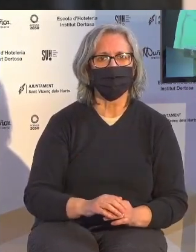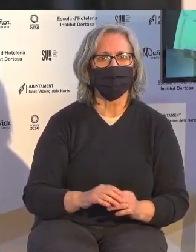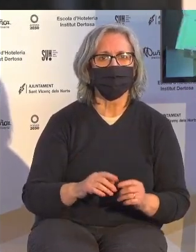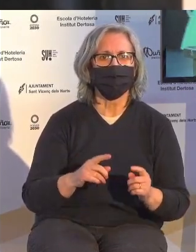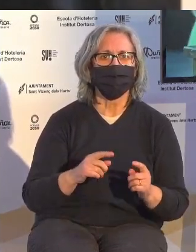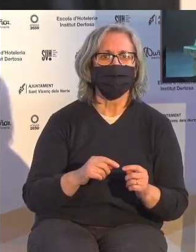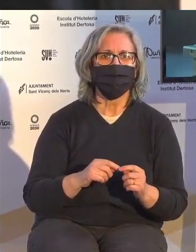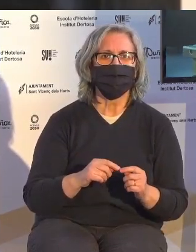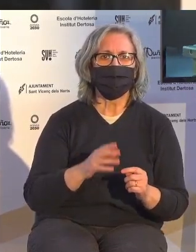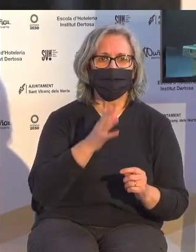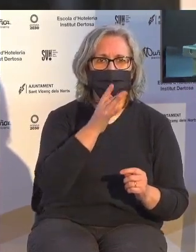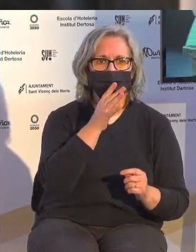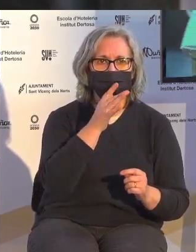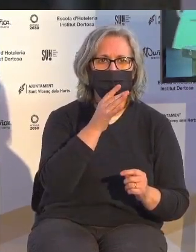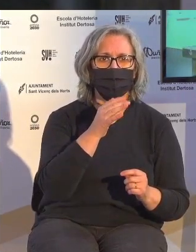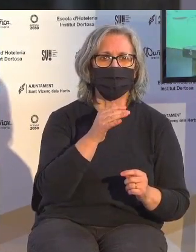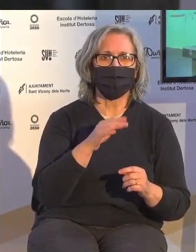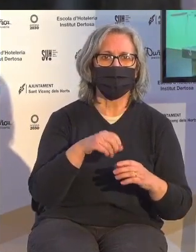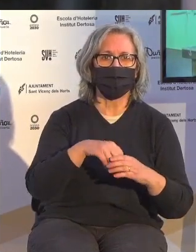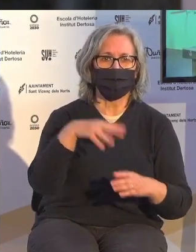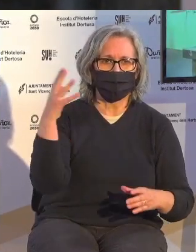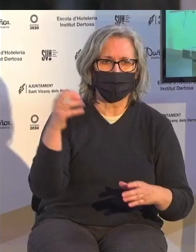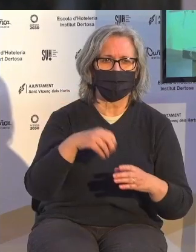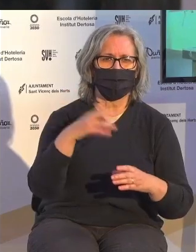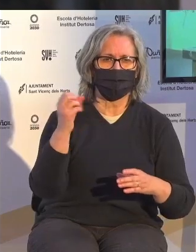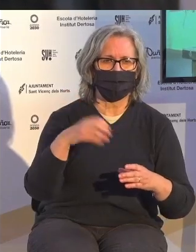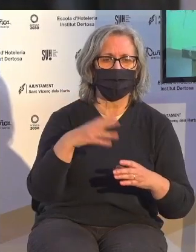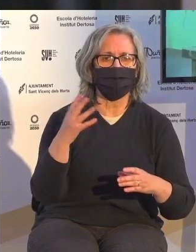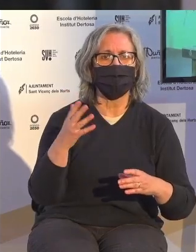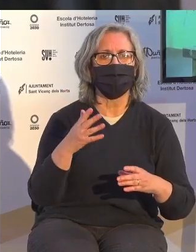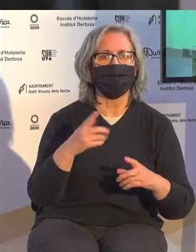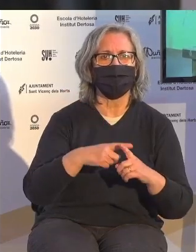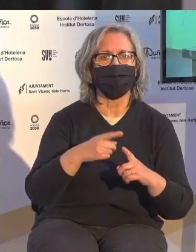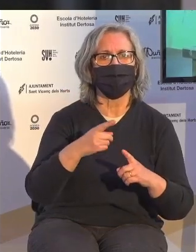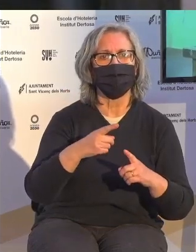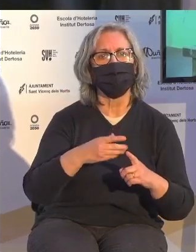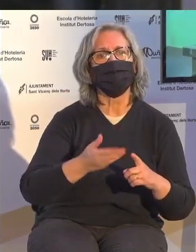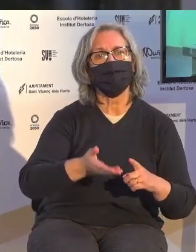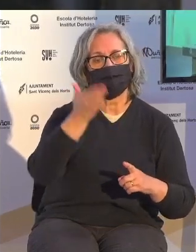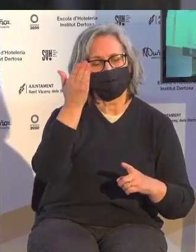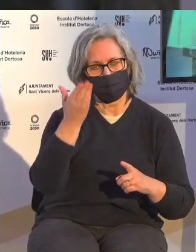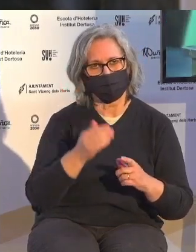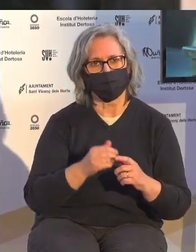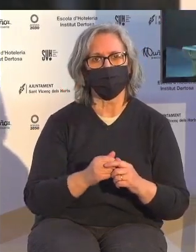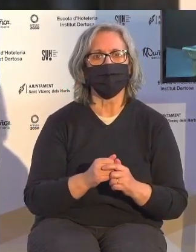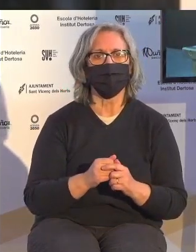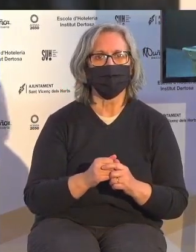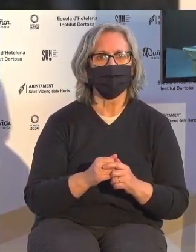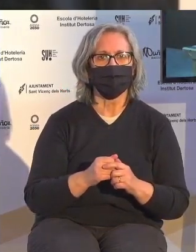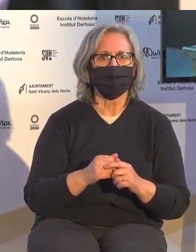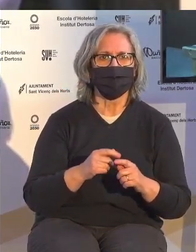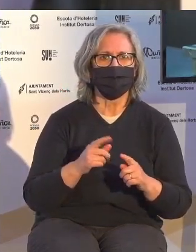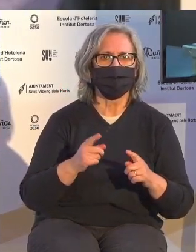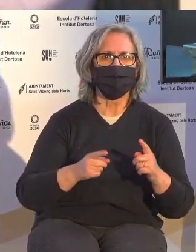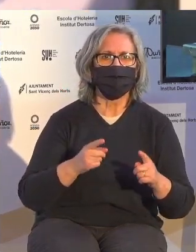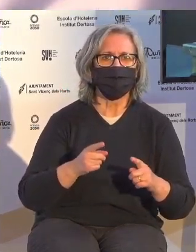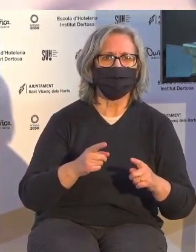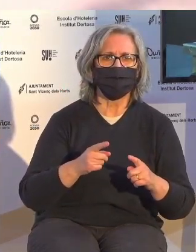la temperatura entonces la temperatura va a decir loreto entre